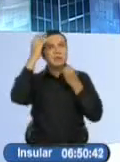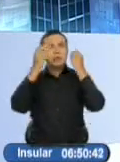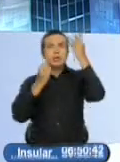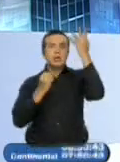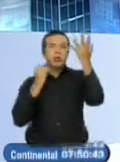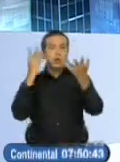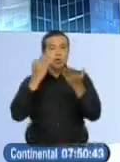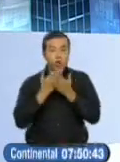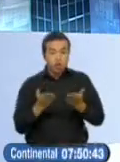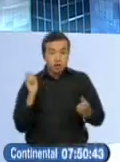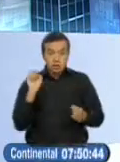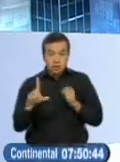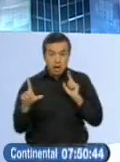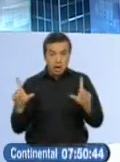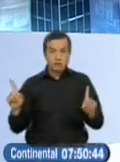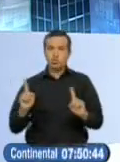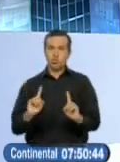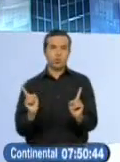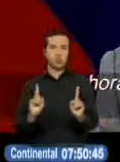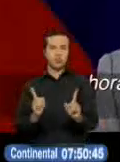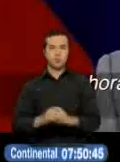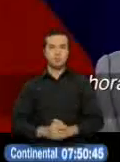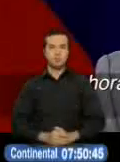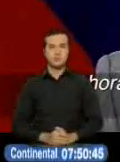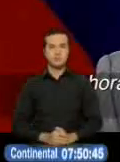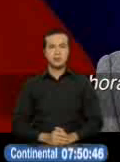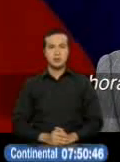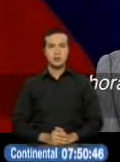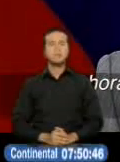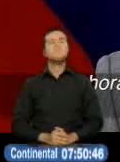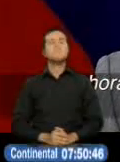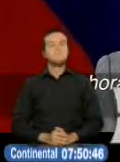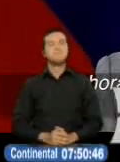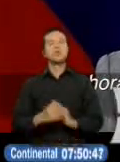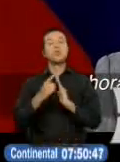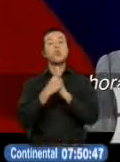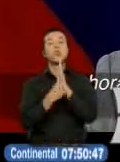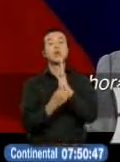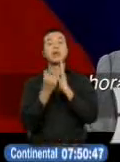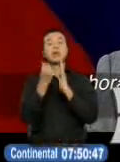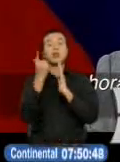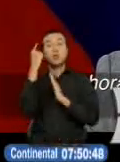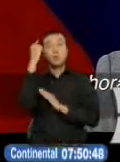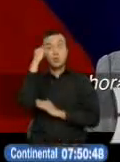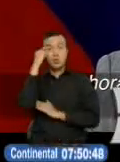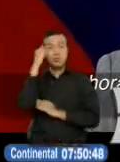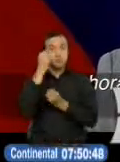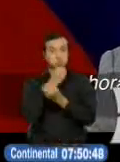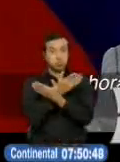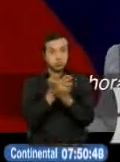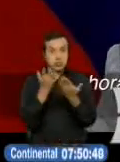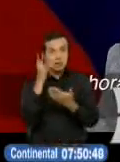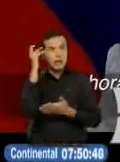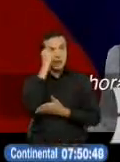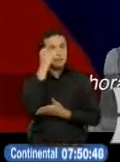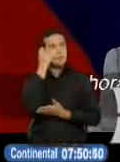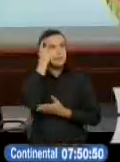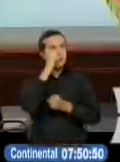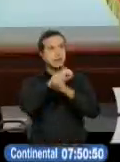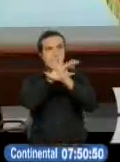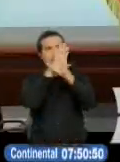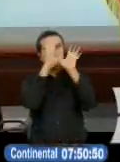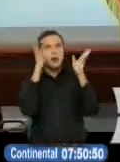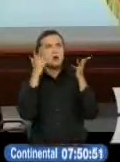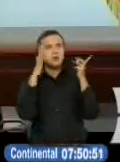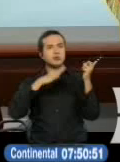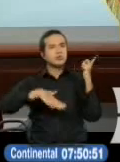los denominados paquetazos. La transparentación de las cuentas públicas al presidente Lenín Moreno le permite tener un panorama claro de